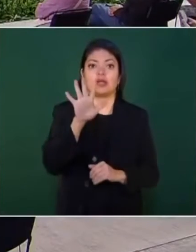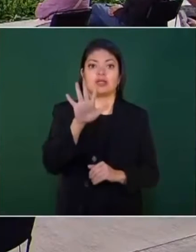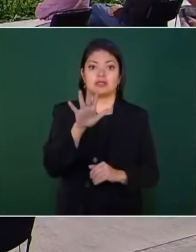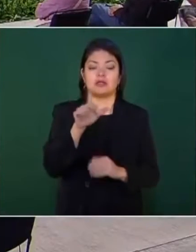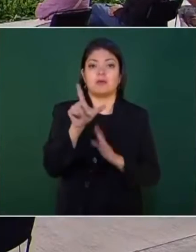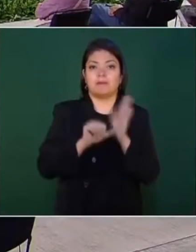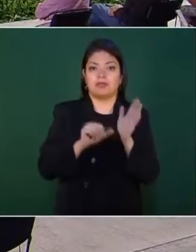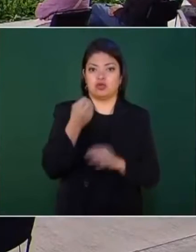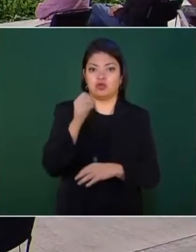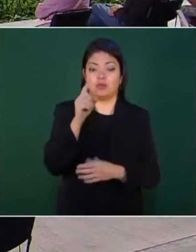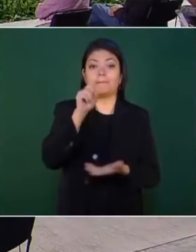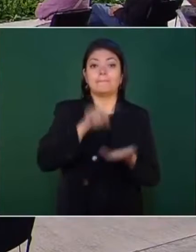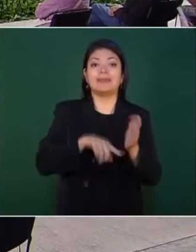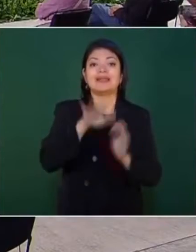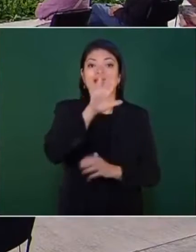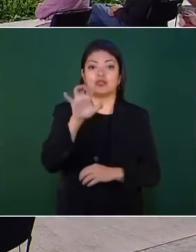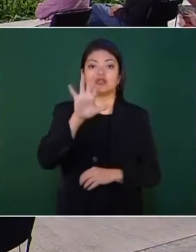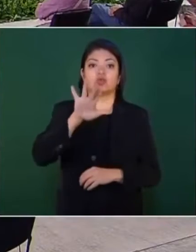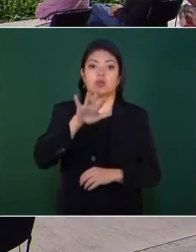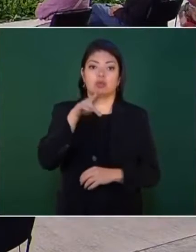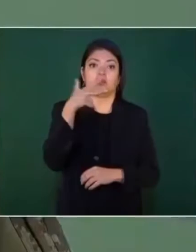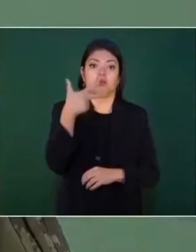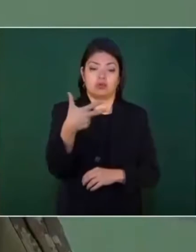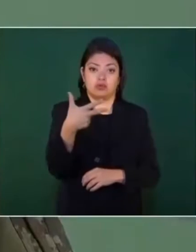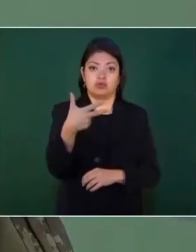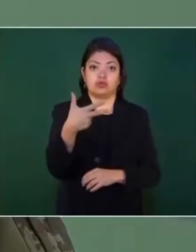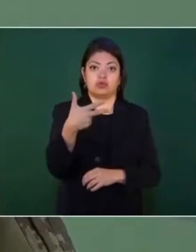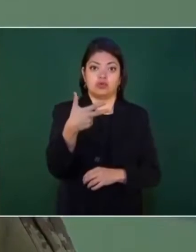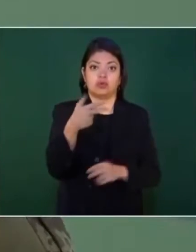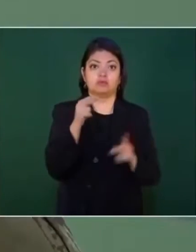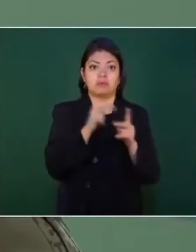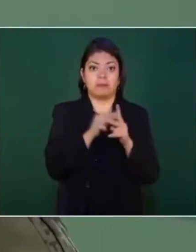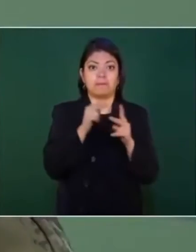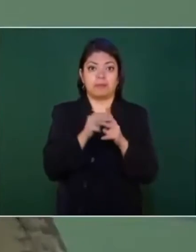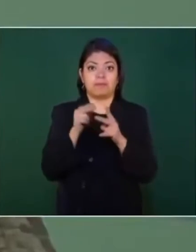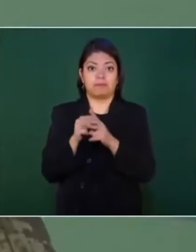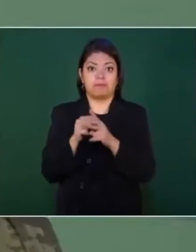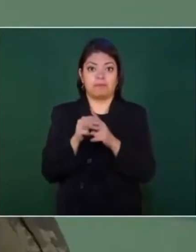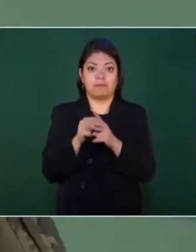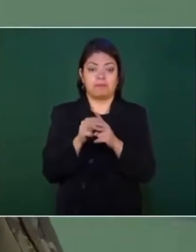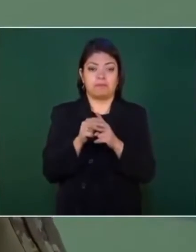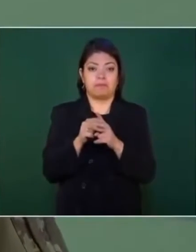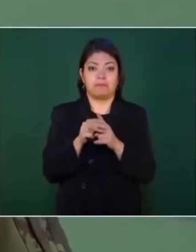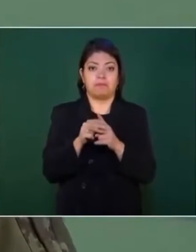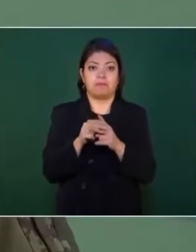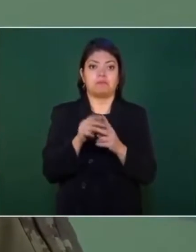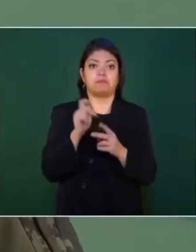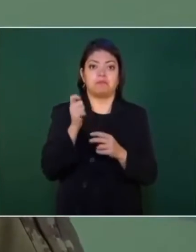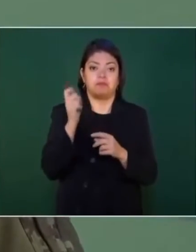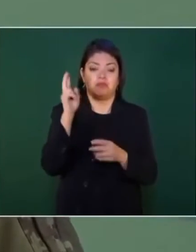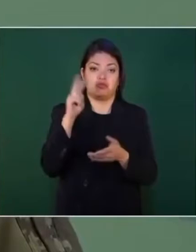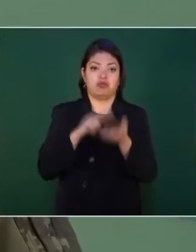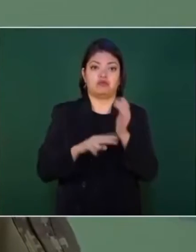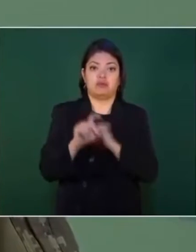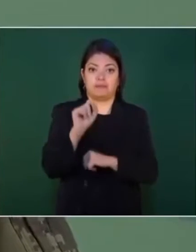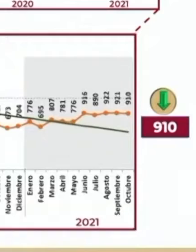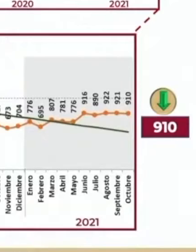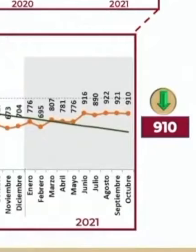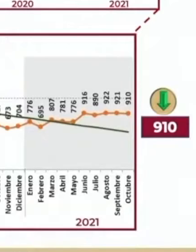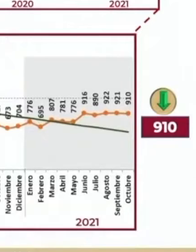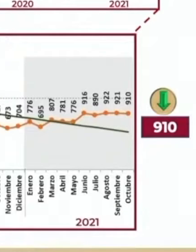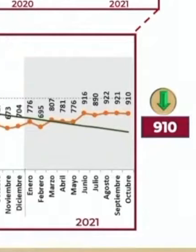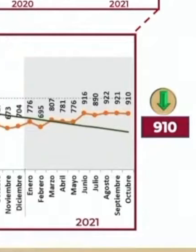octubre en 1558 de homicidios dolosos en lo que va del año 2021